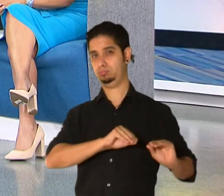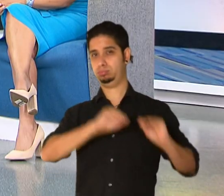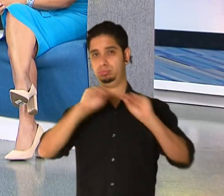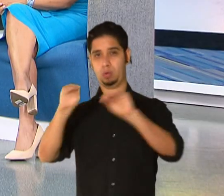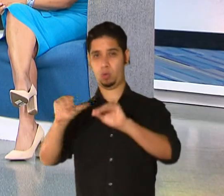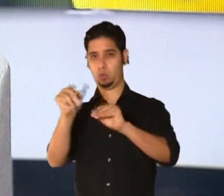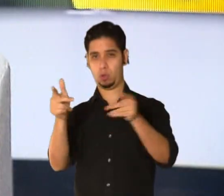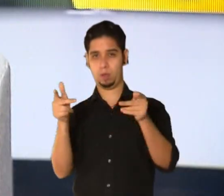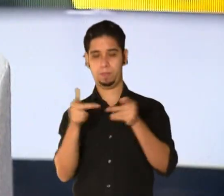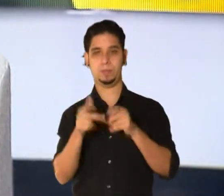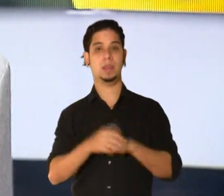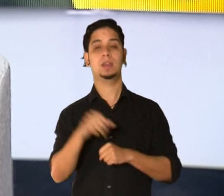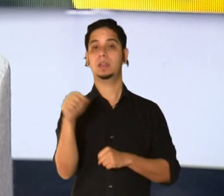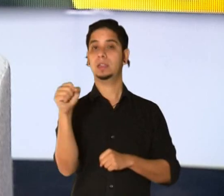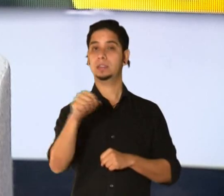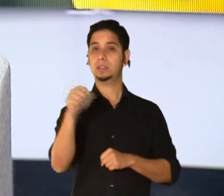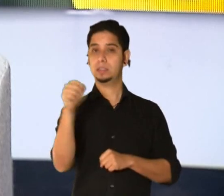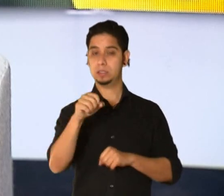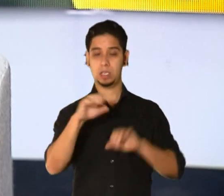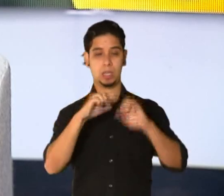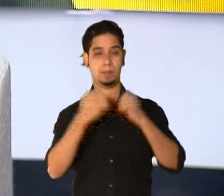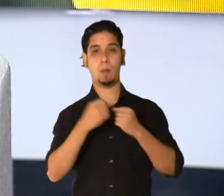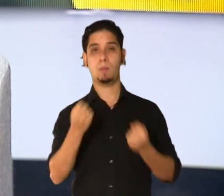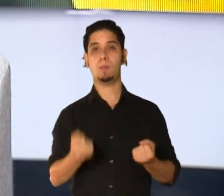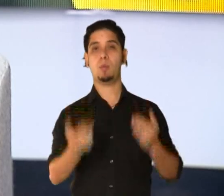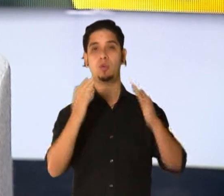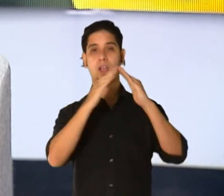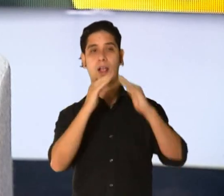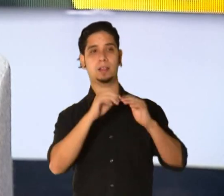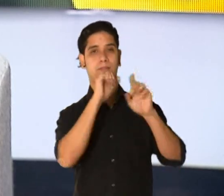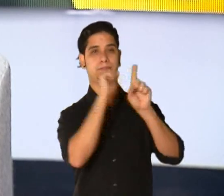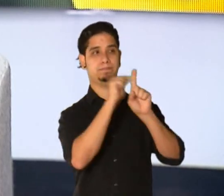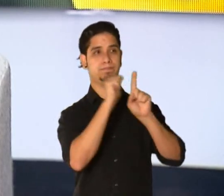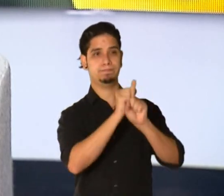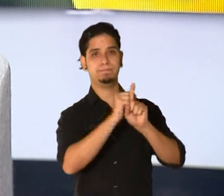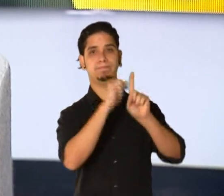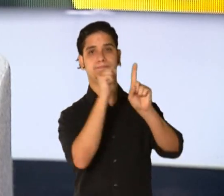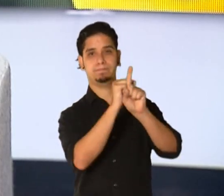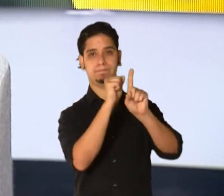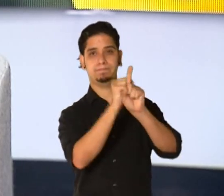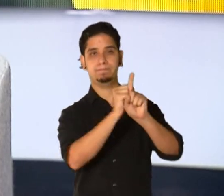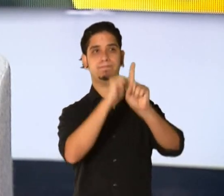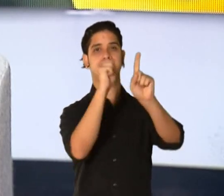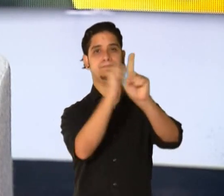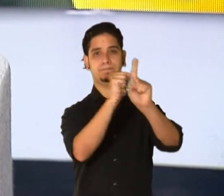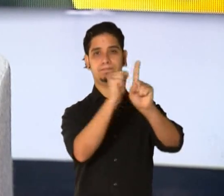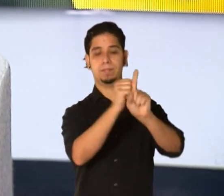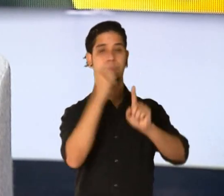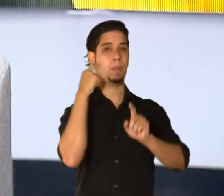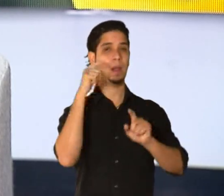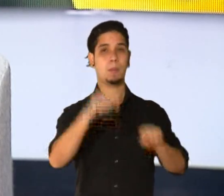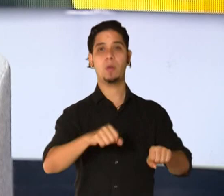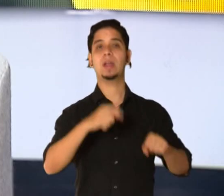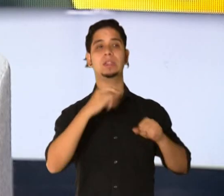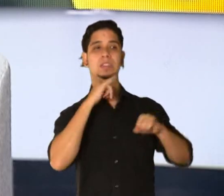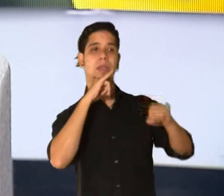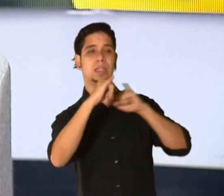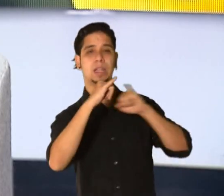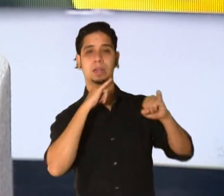los equipos tuvieron que tocar muchas puertas para lograr una respuesta y lograr una entrevista completa.